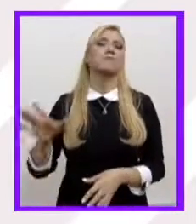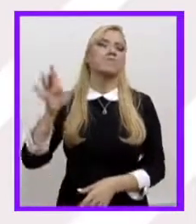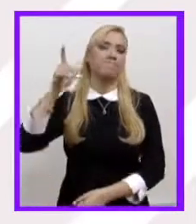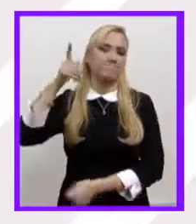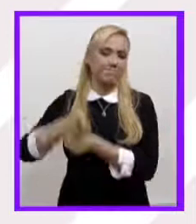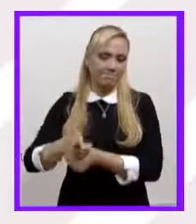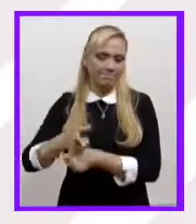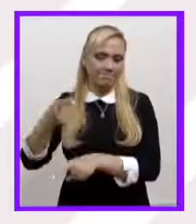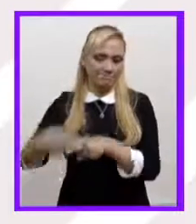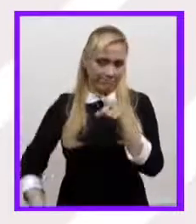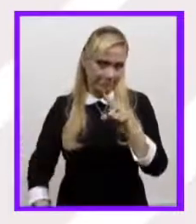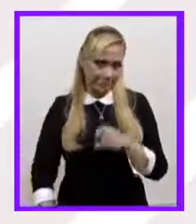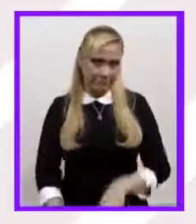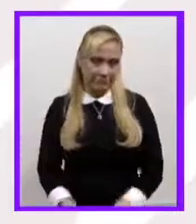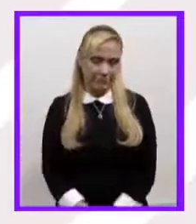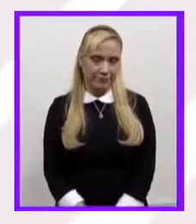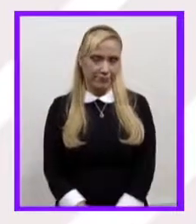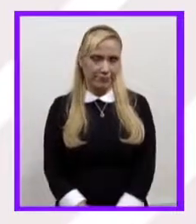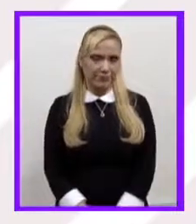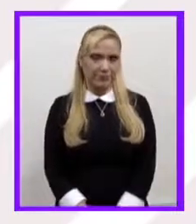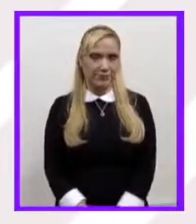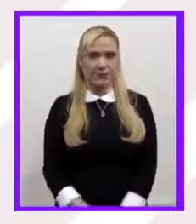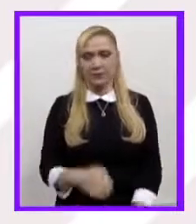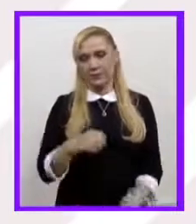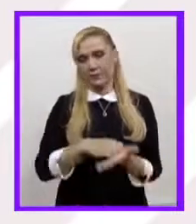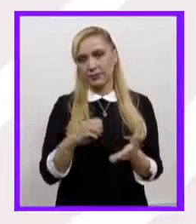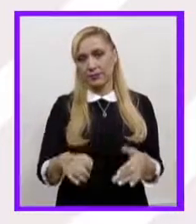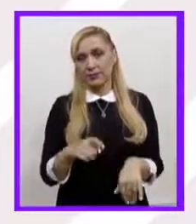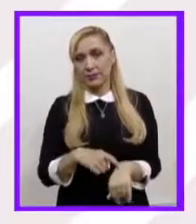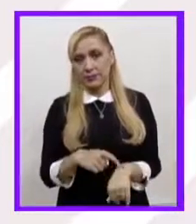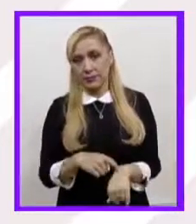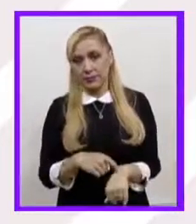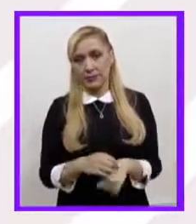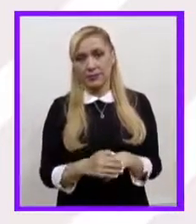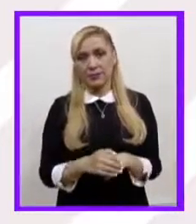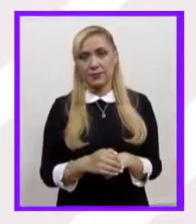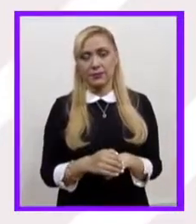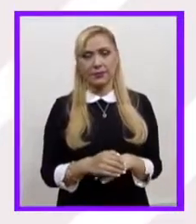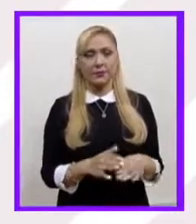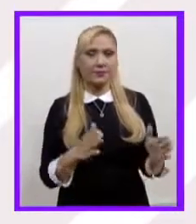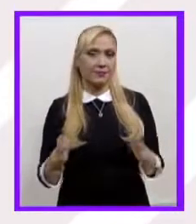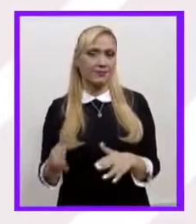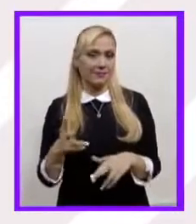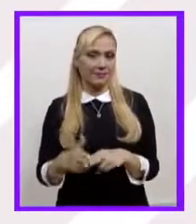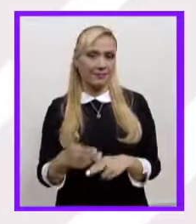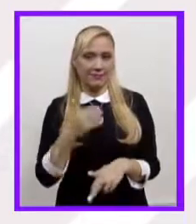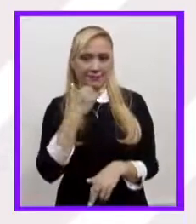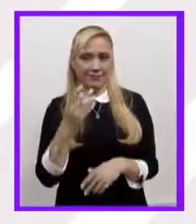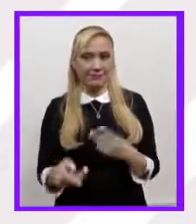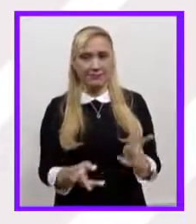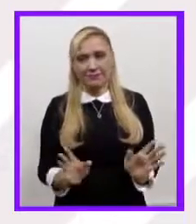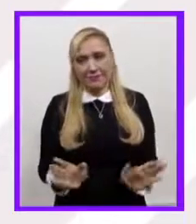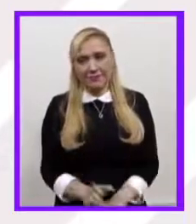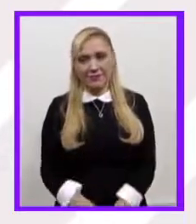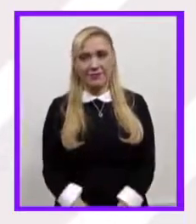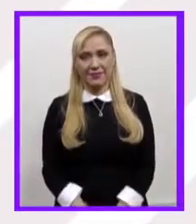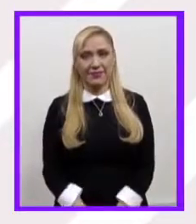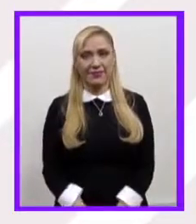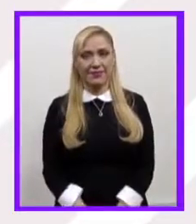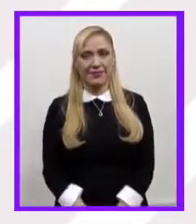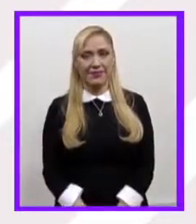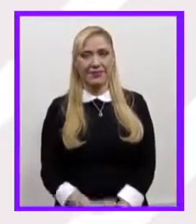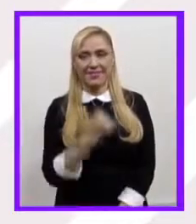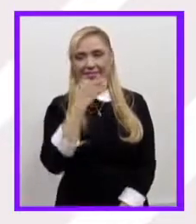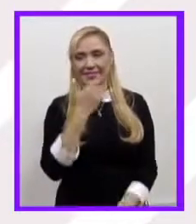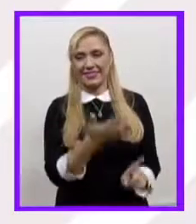también intervenir en ella. No sé si poner un ejemplo y me dé tiempo concreto, o pasamos a la otra pregunta, porque si no me puedo extender, ya sabes